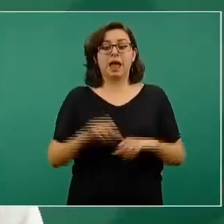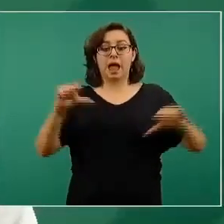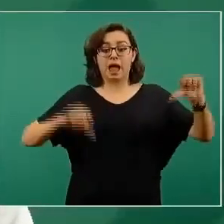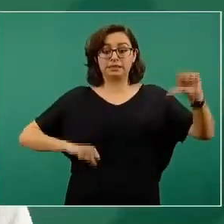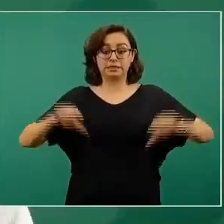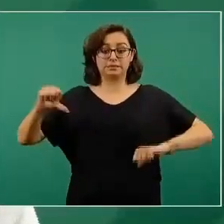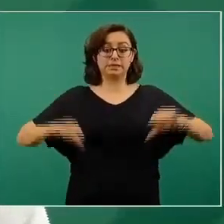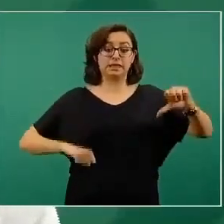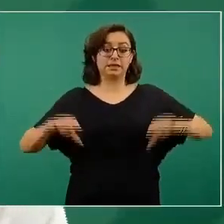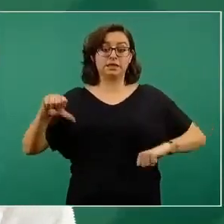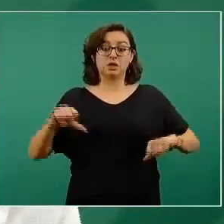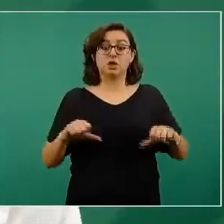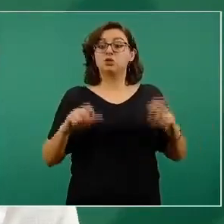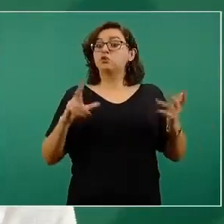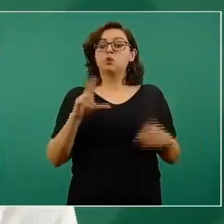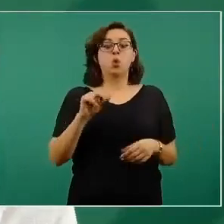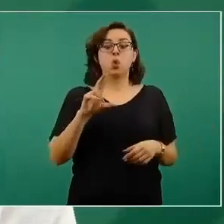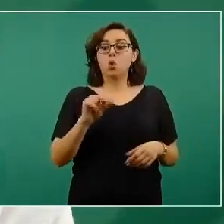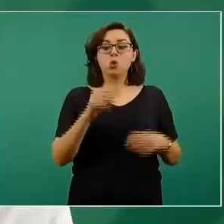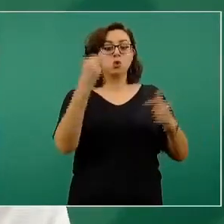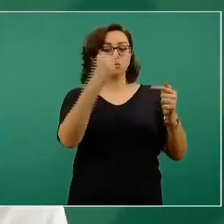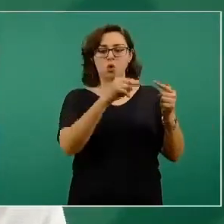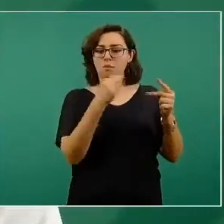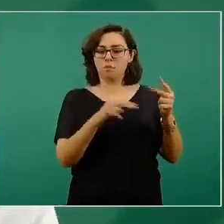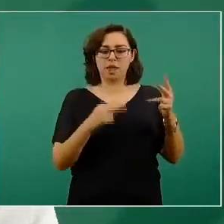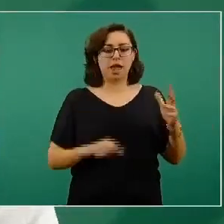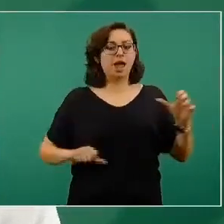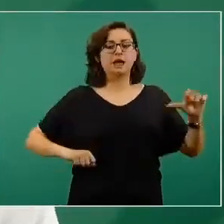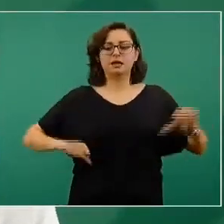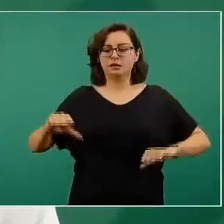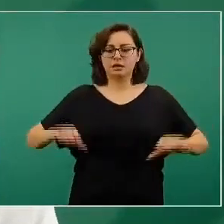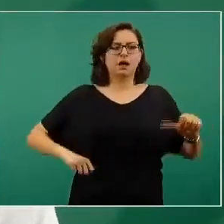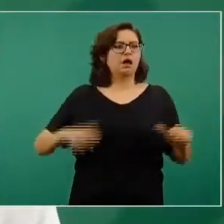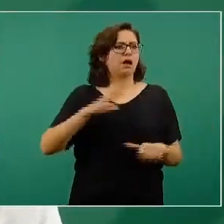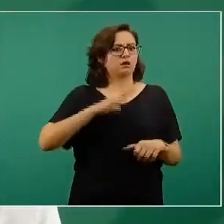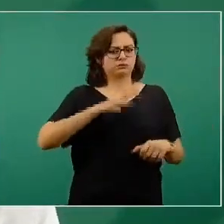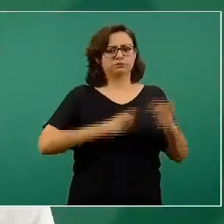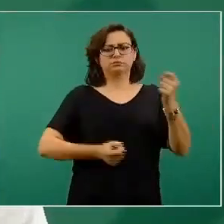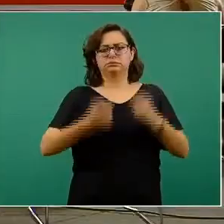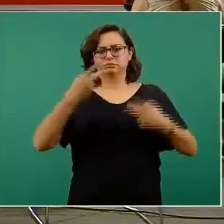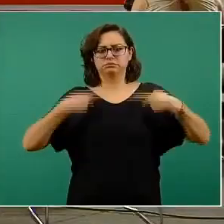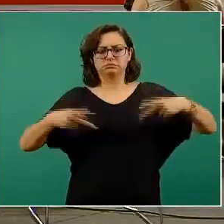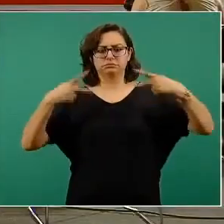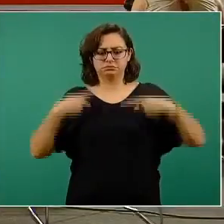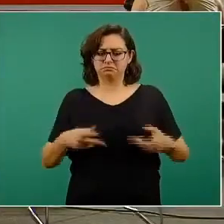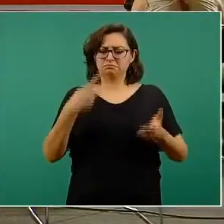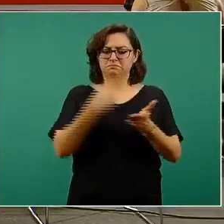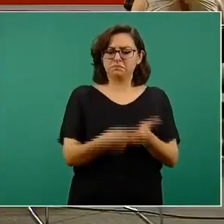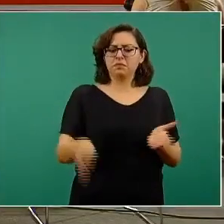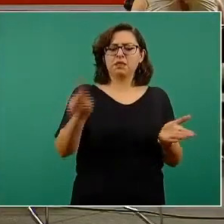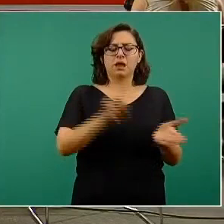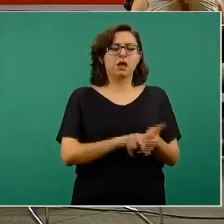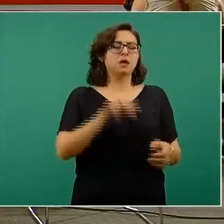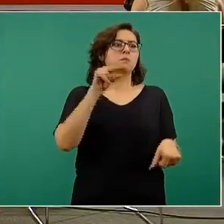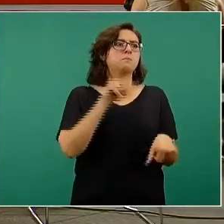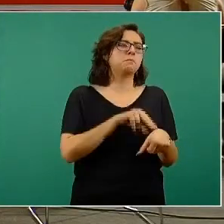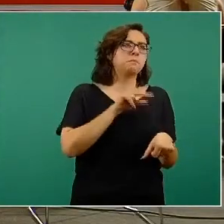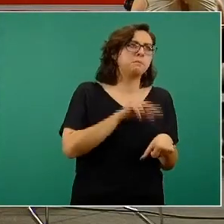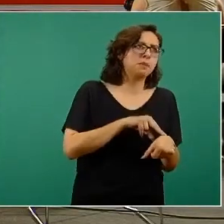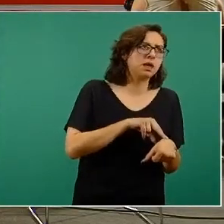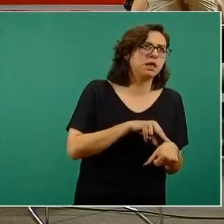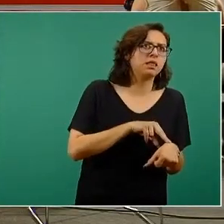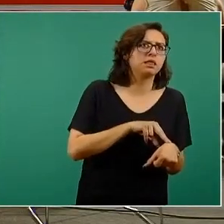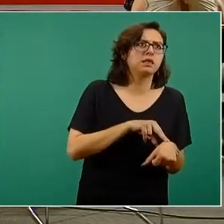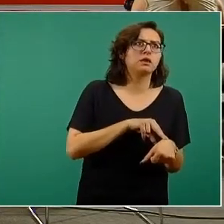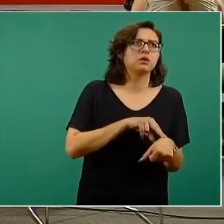nombramiento administrativo. Sí, no, tenemos, actividad. por ejemplo, personas cuya plaza laboral es médica. Bueno, en la plaza